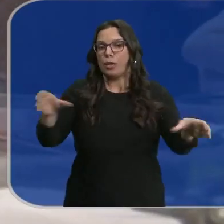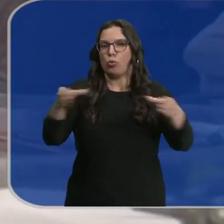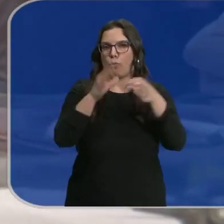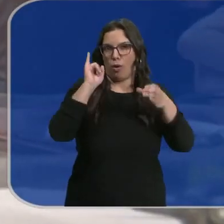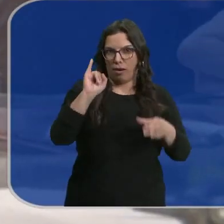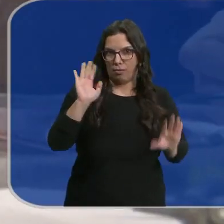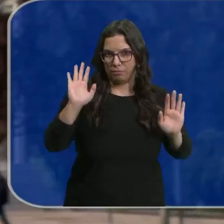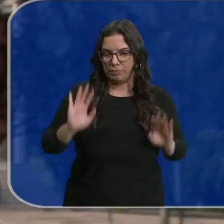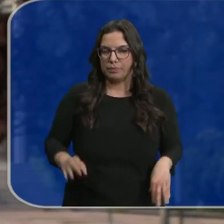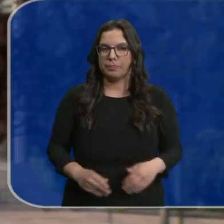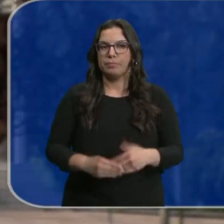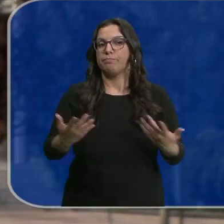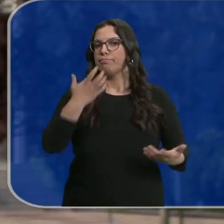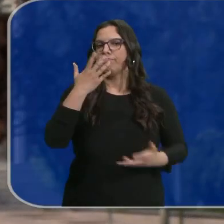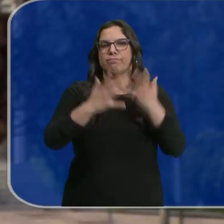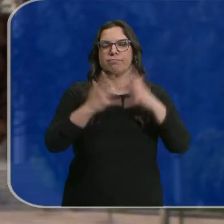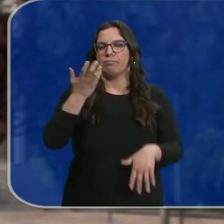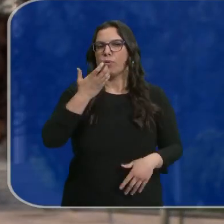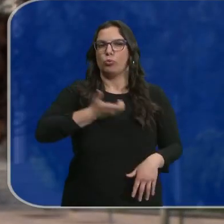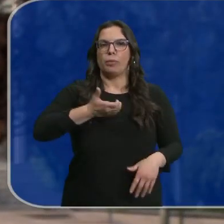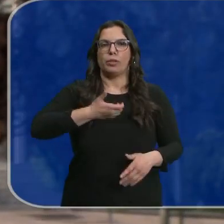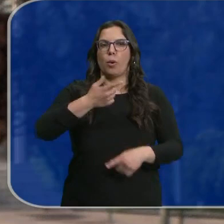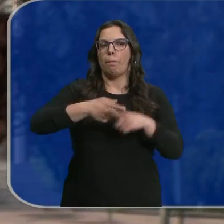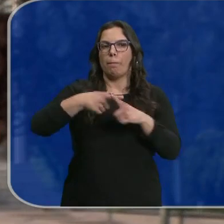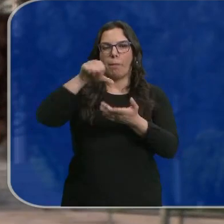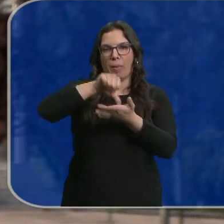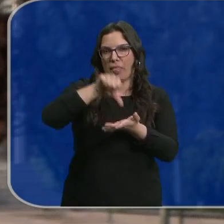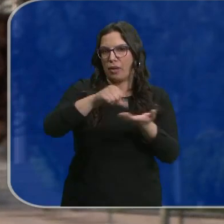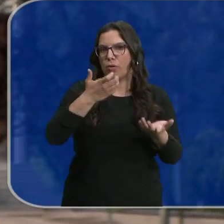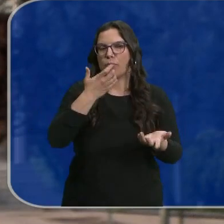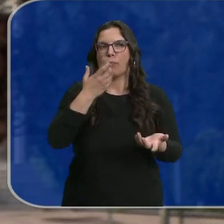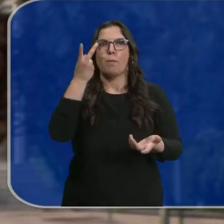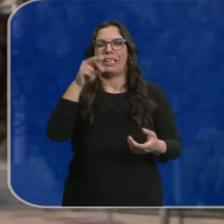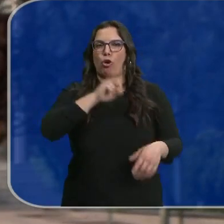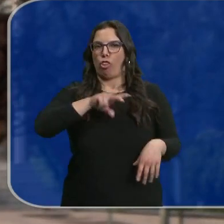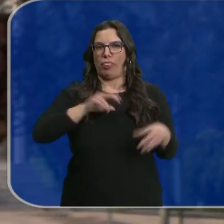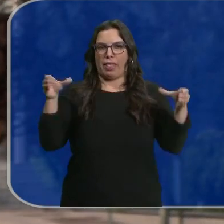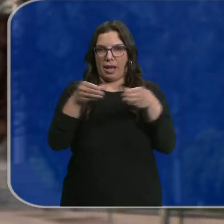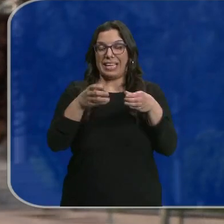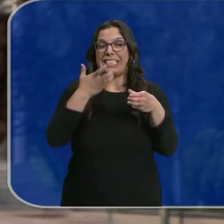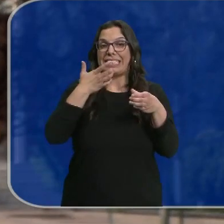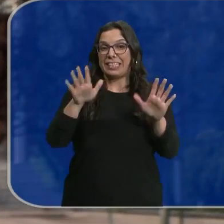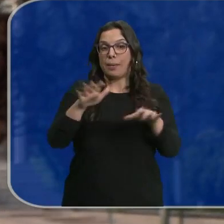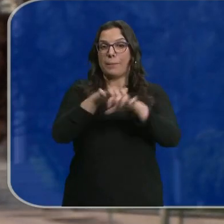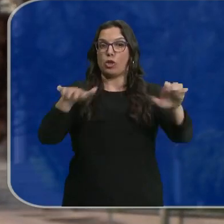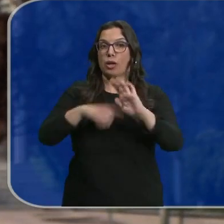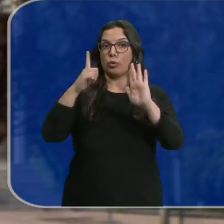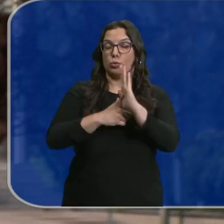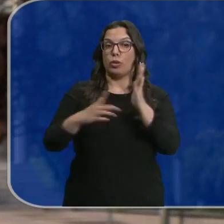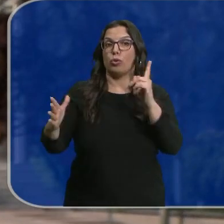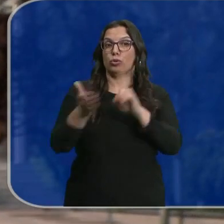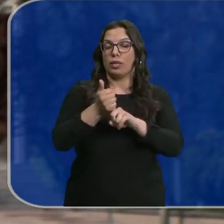Con este cálculo, en un ayuntamiento mediano compuesto por una veintena de concejales, en caso de lograr la mayoría